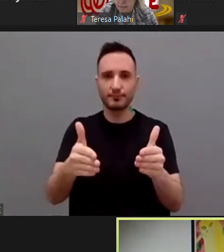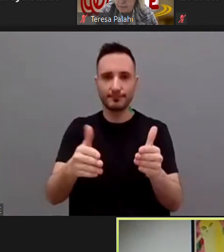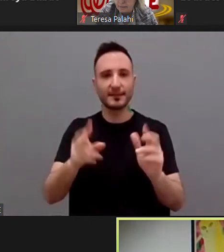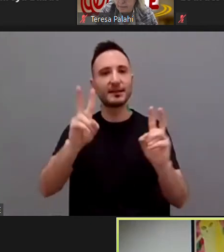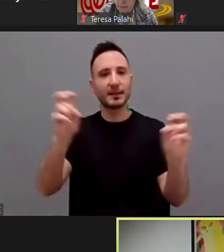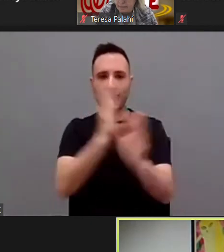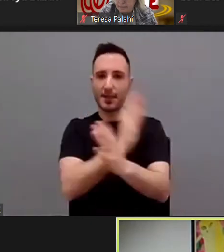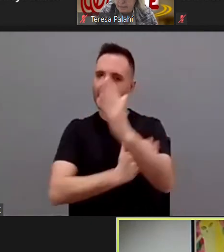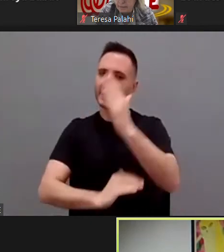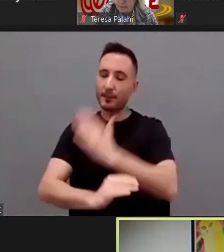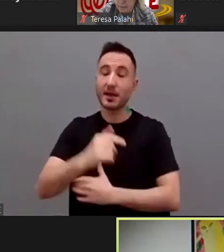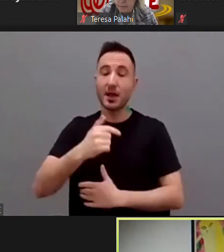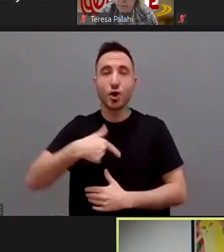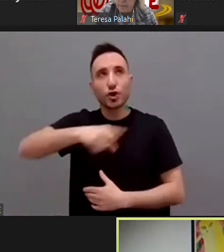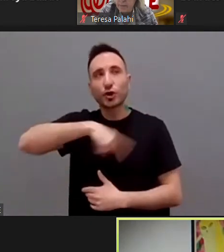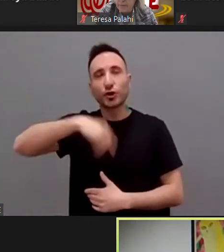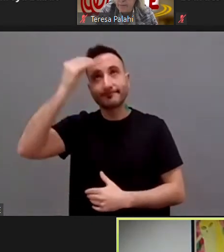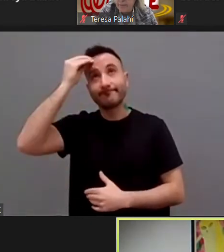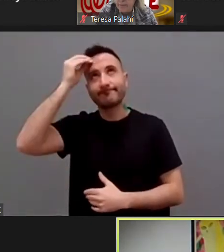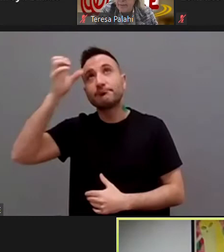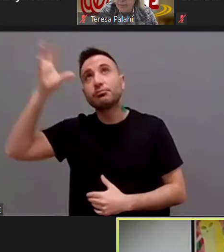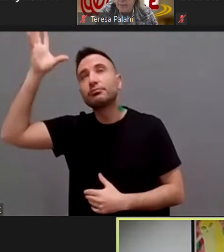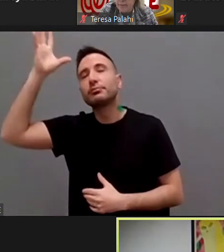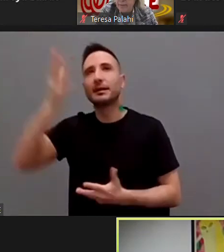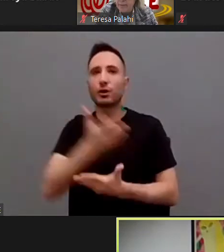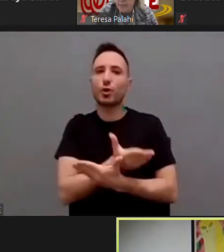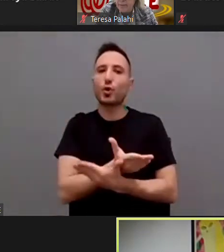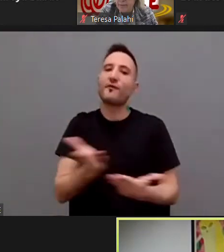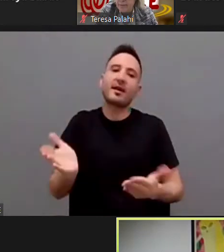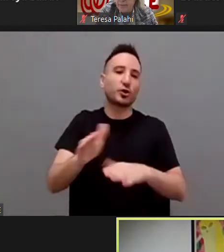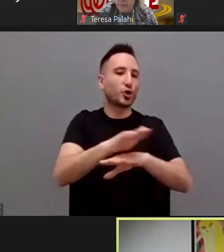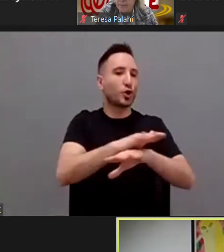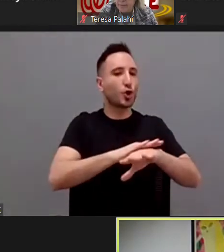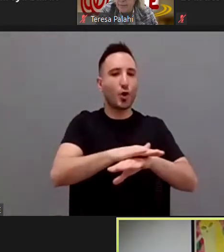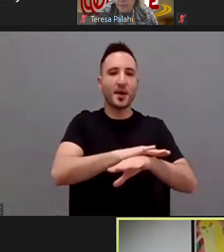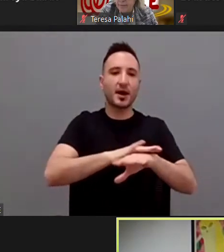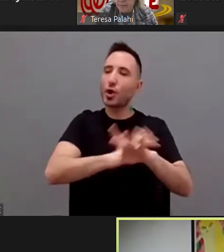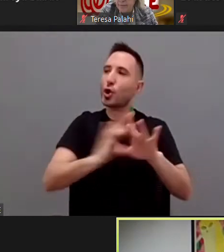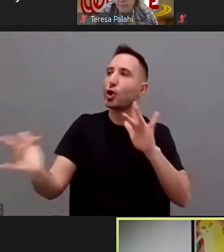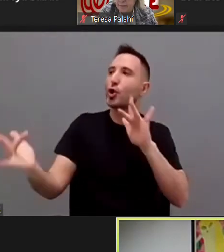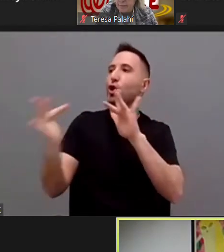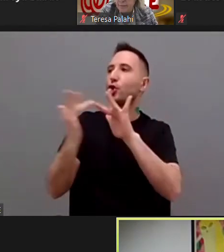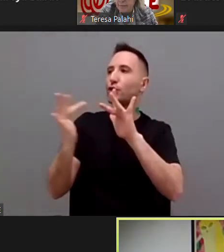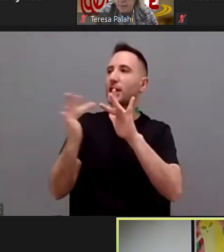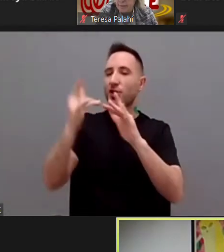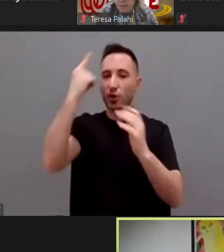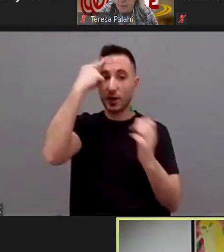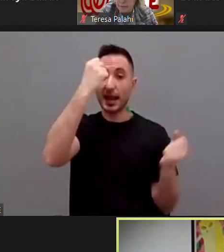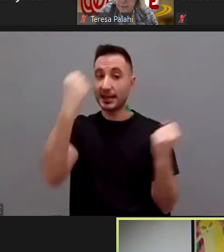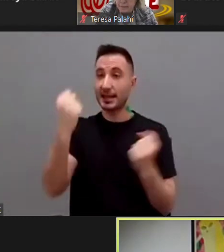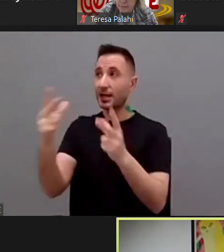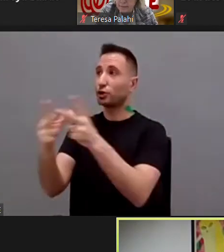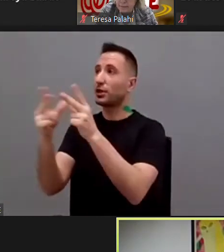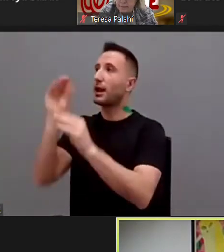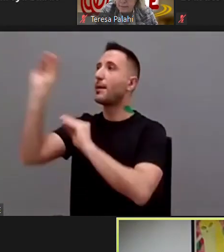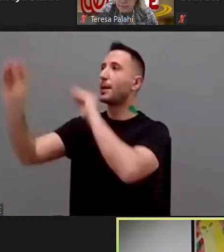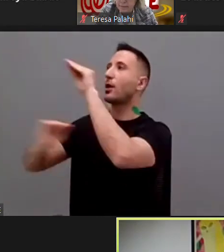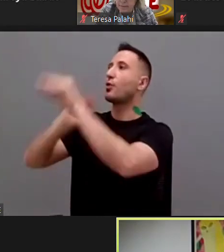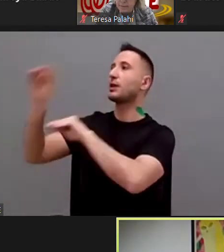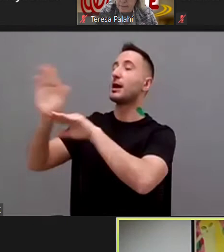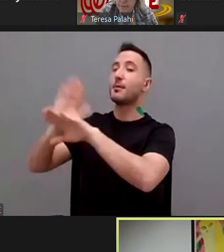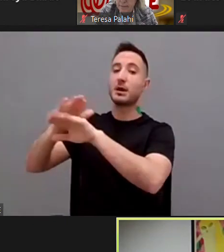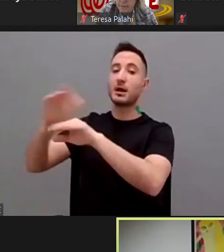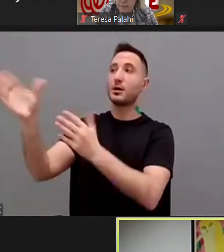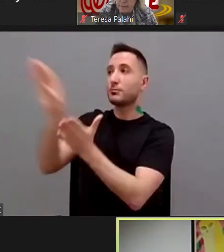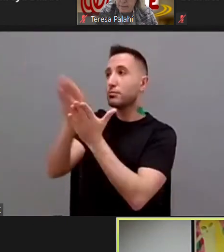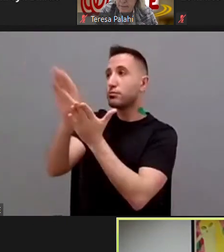y confiamos en que el Gobierno se apoye en las entidades sociales para diseñar ese nuevo marco a futuro